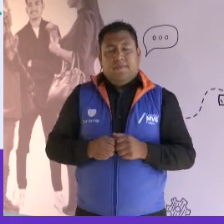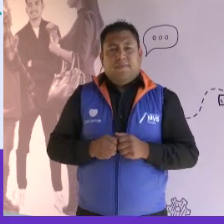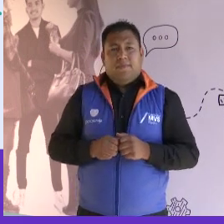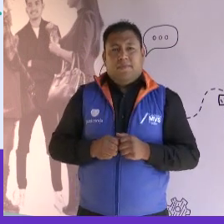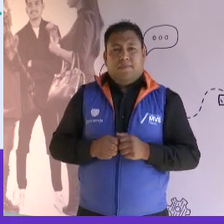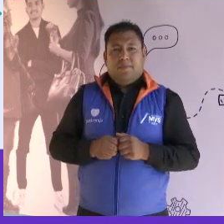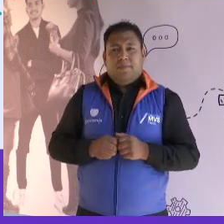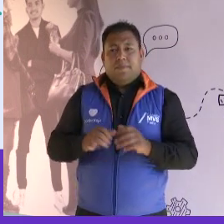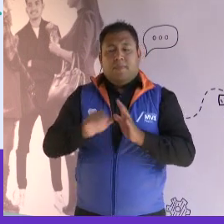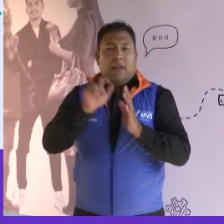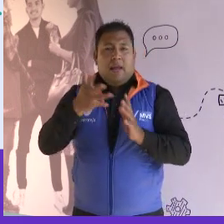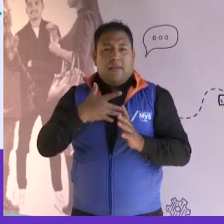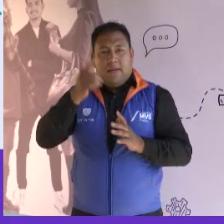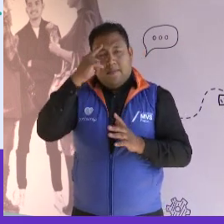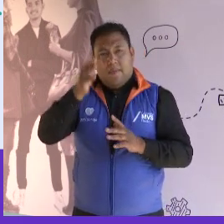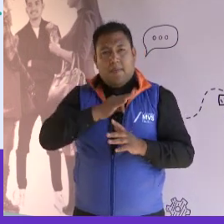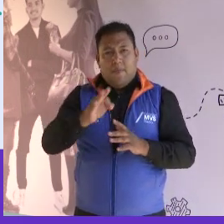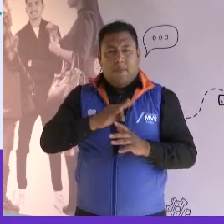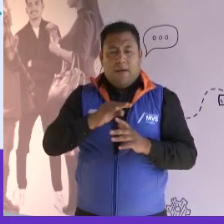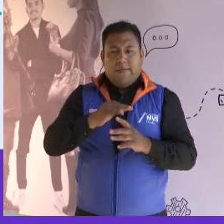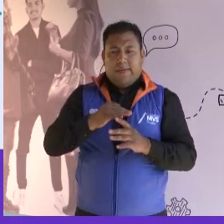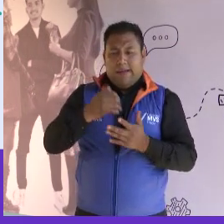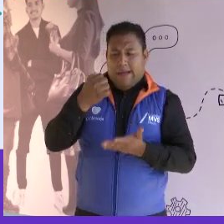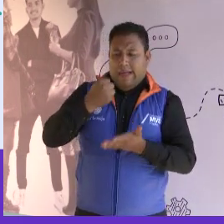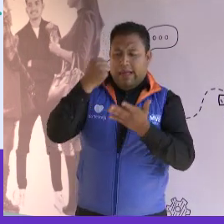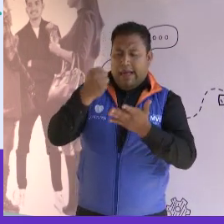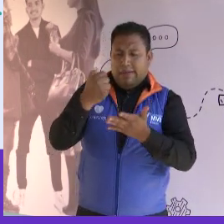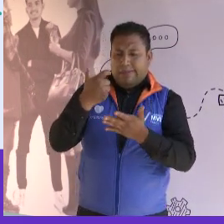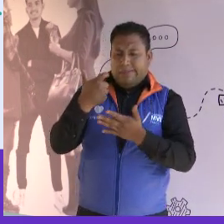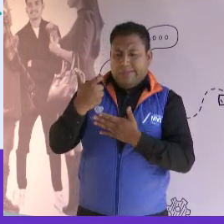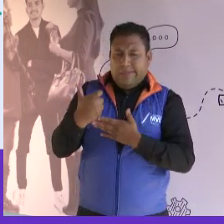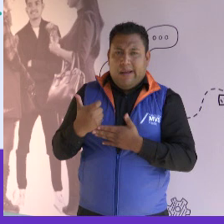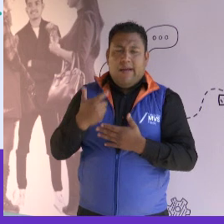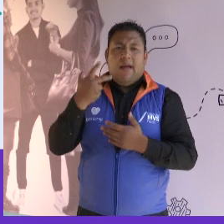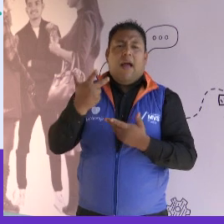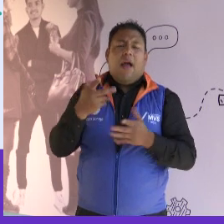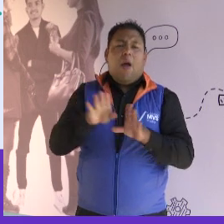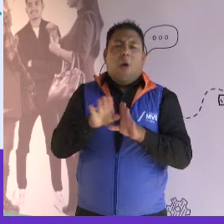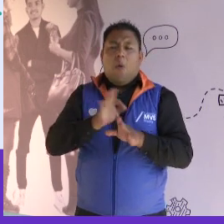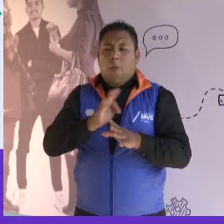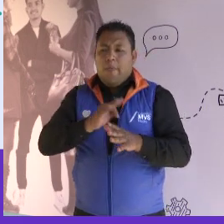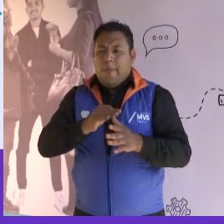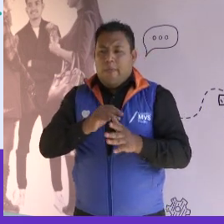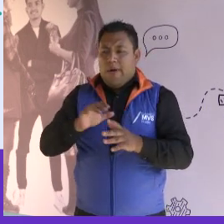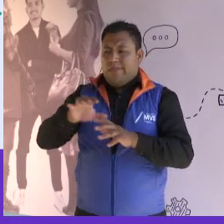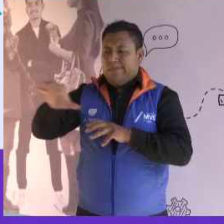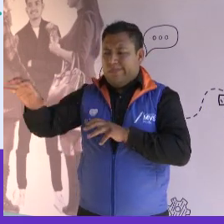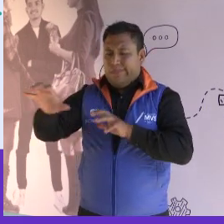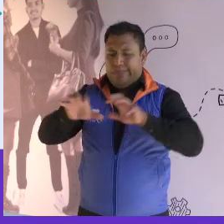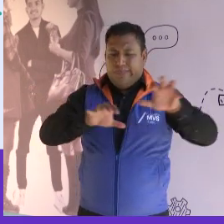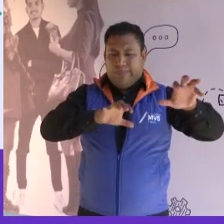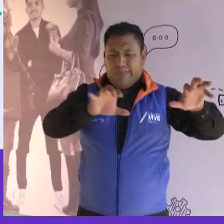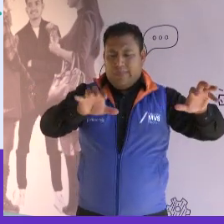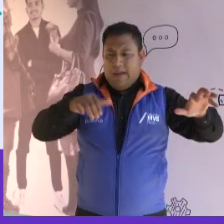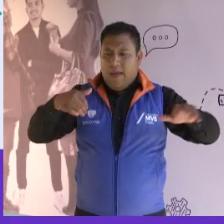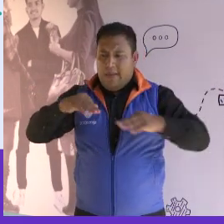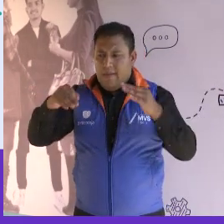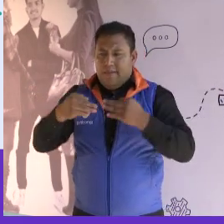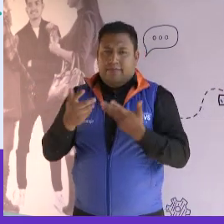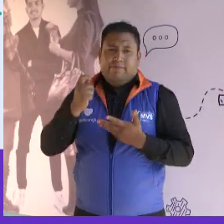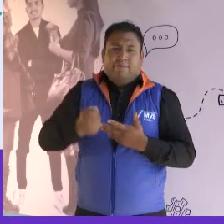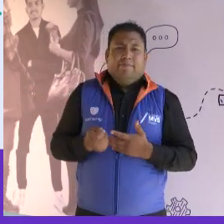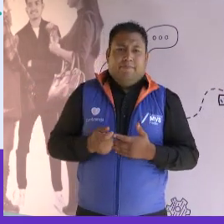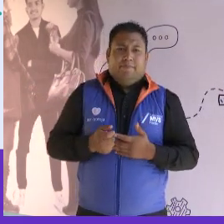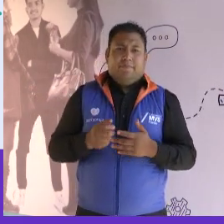recursos económicos, sobre todo. Porque generalmente en la parte técnica, cada una de las organizaciones pues aportamos como nuestro